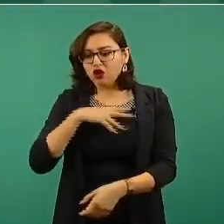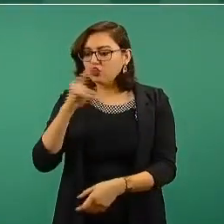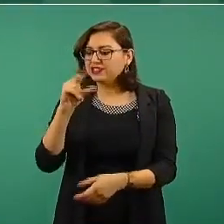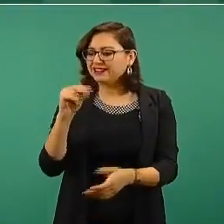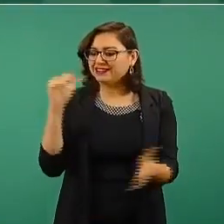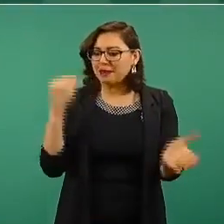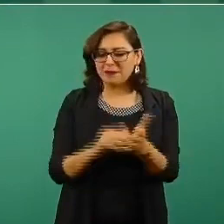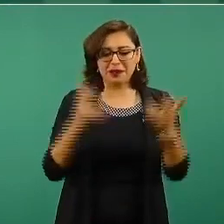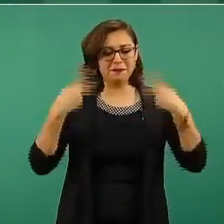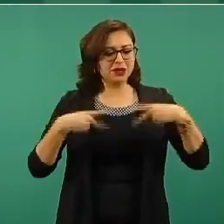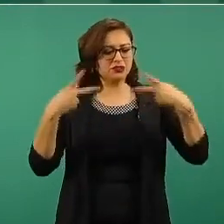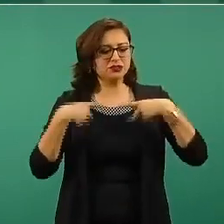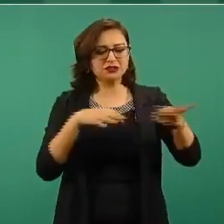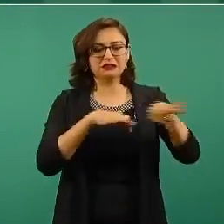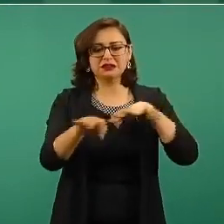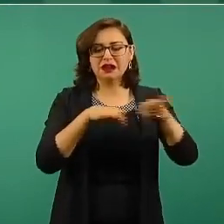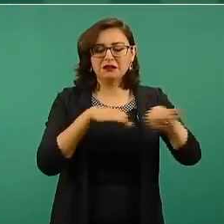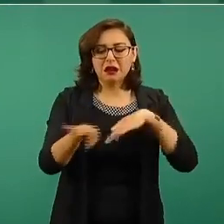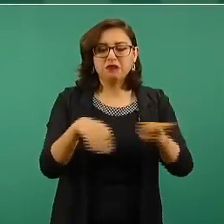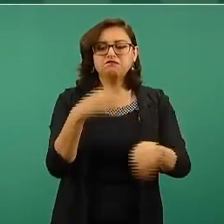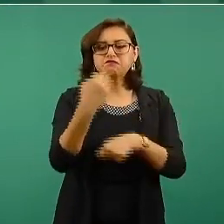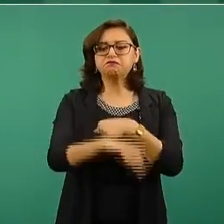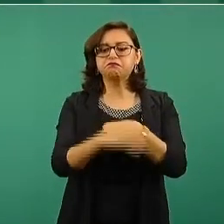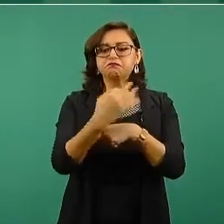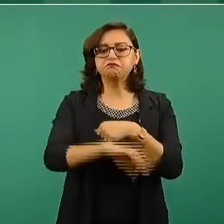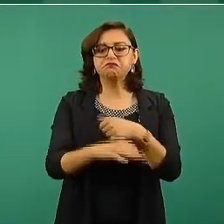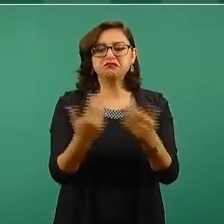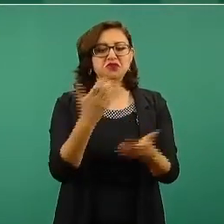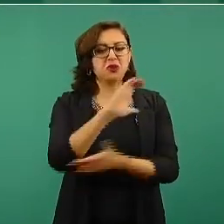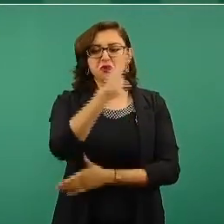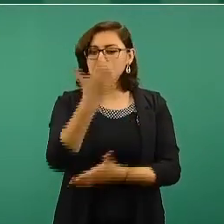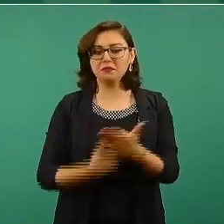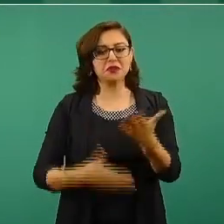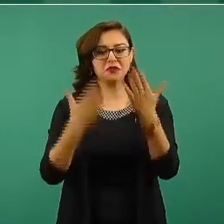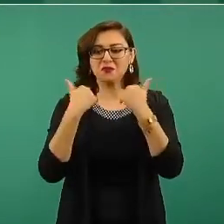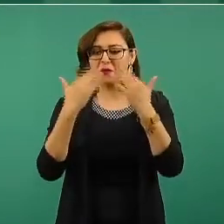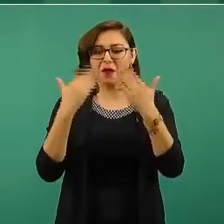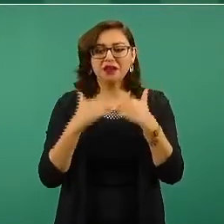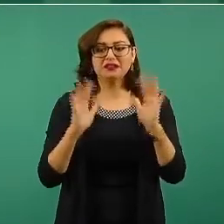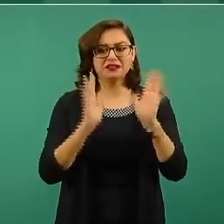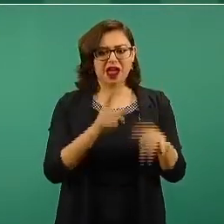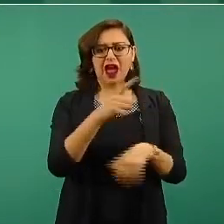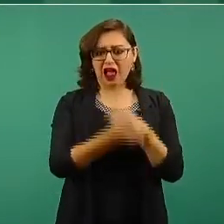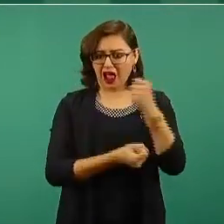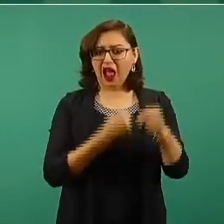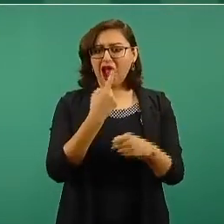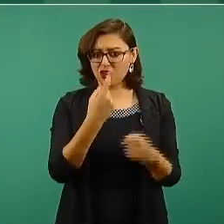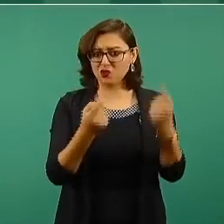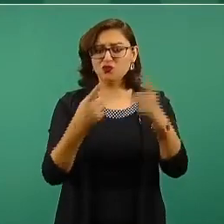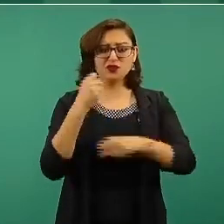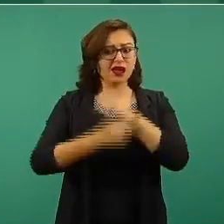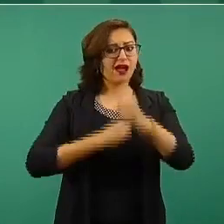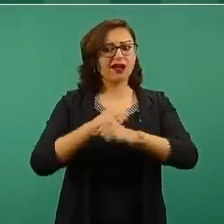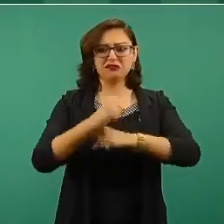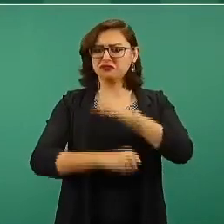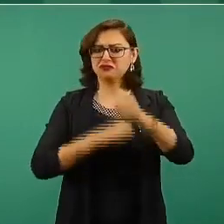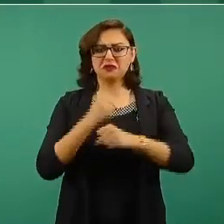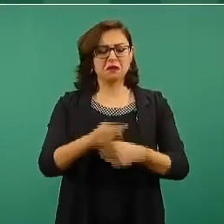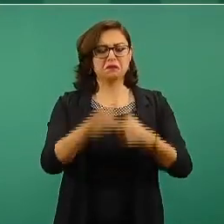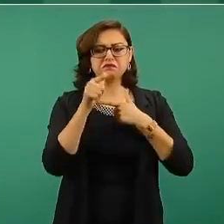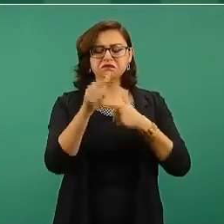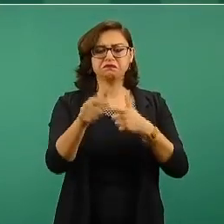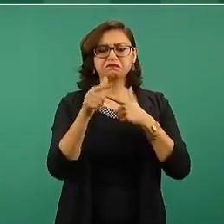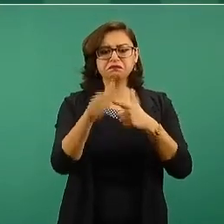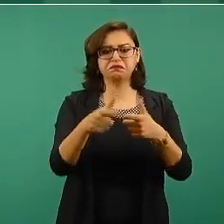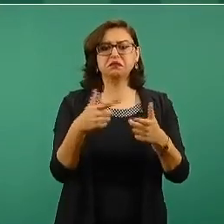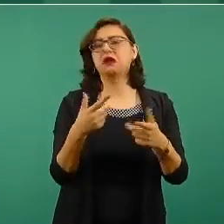con bastantes años de antigüedad. Hicimos el compromiso de que se van a ir